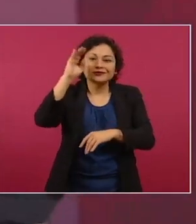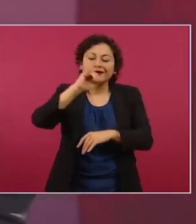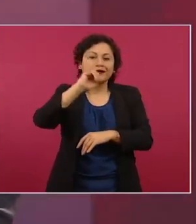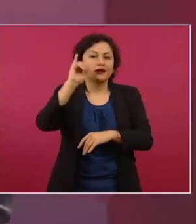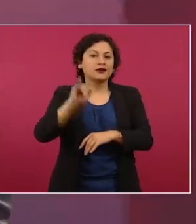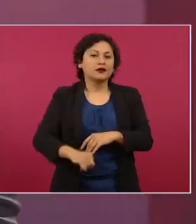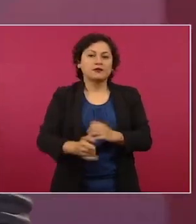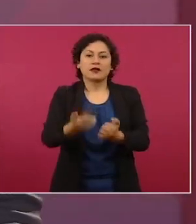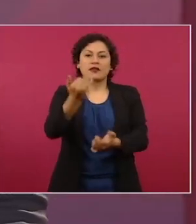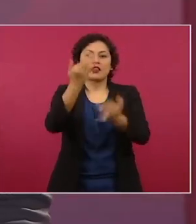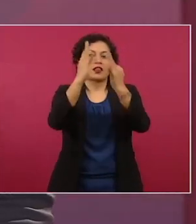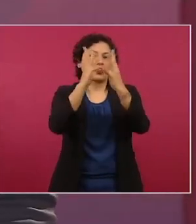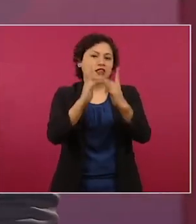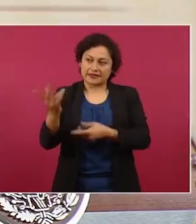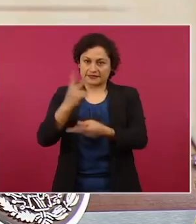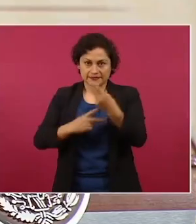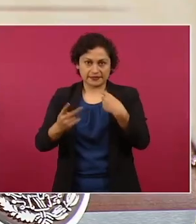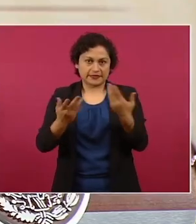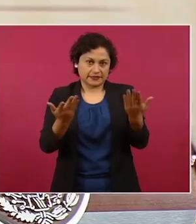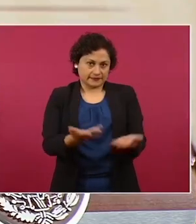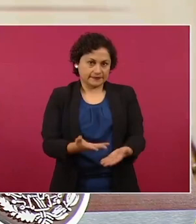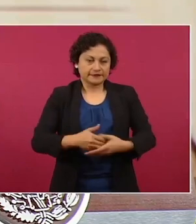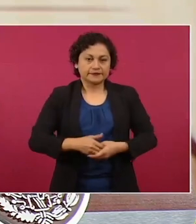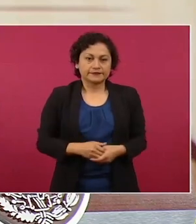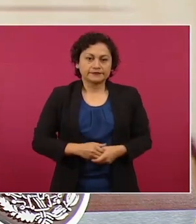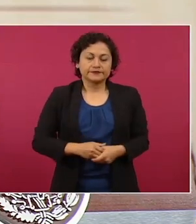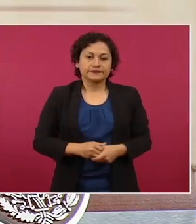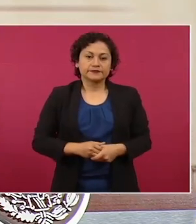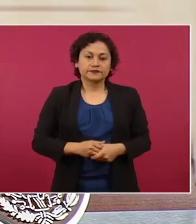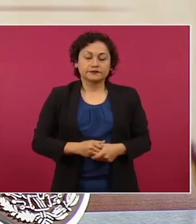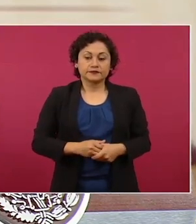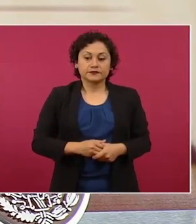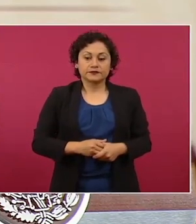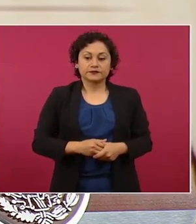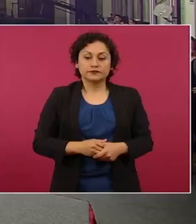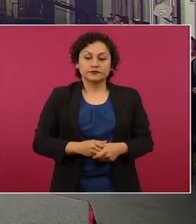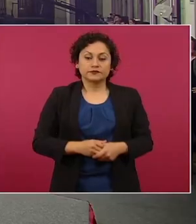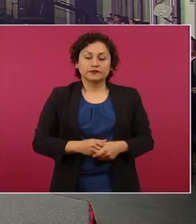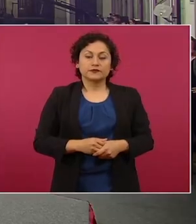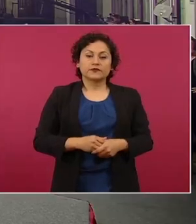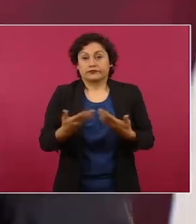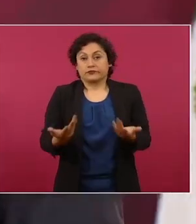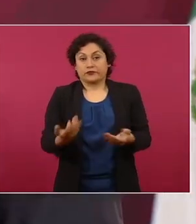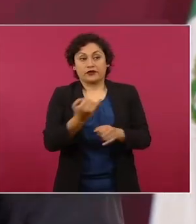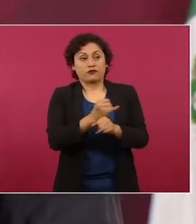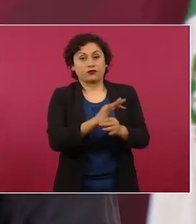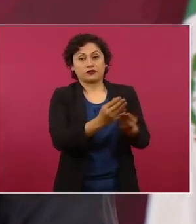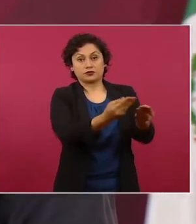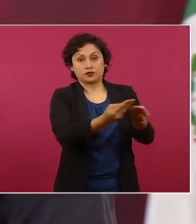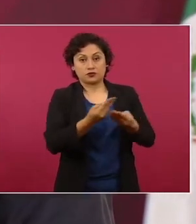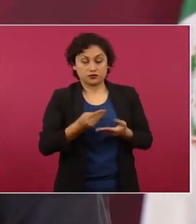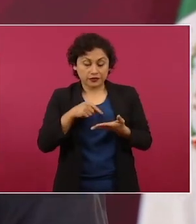desgracia. El gobernante también informó que la fiscalía ya investiga los hechos. Que son